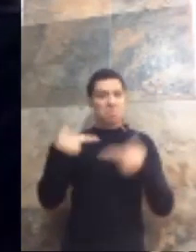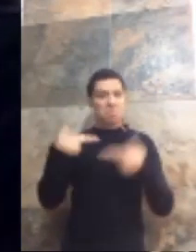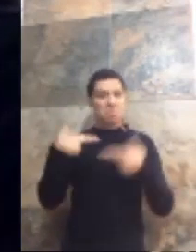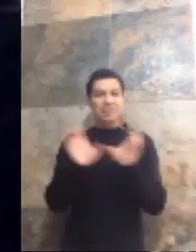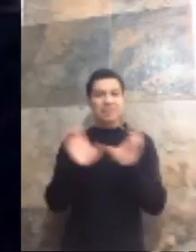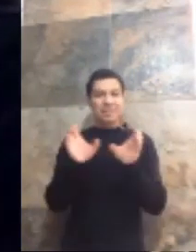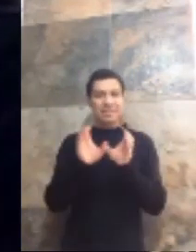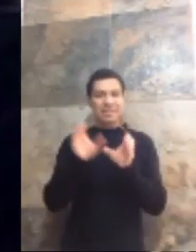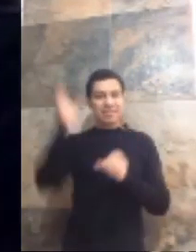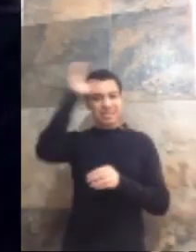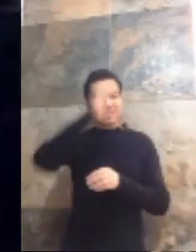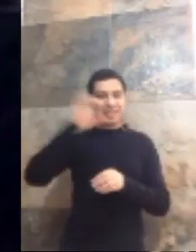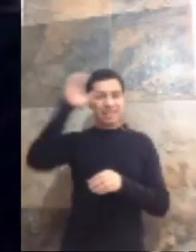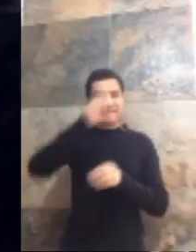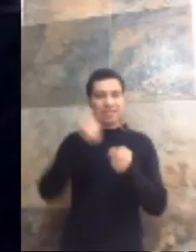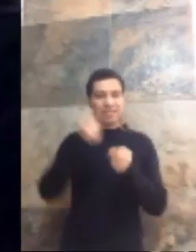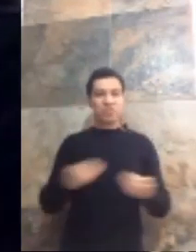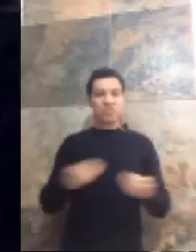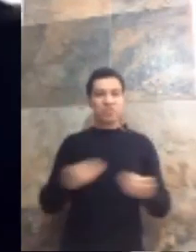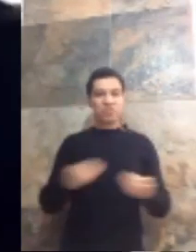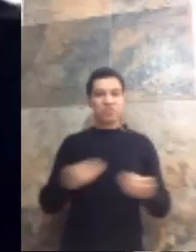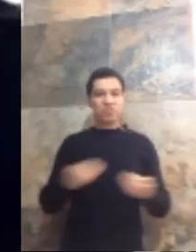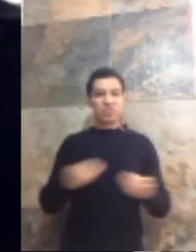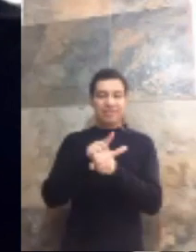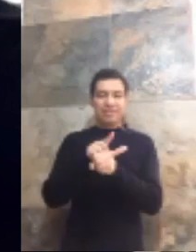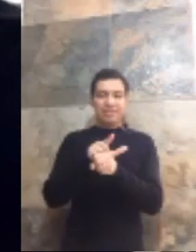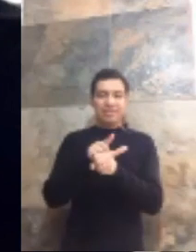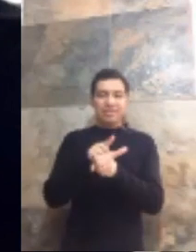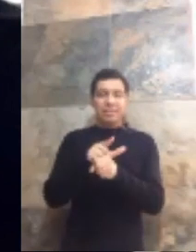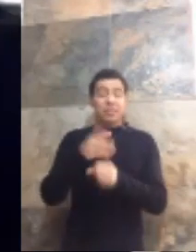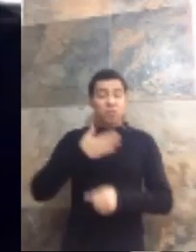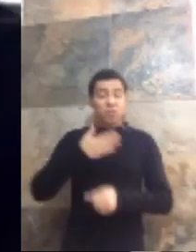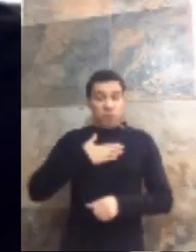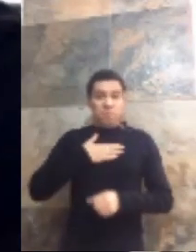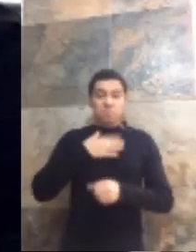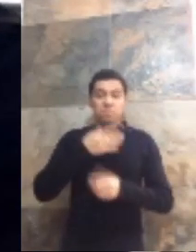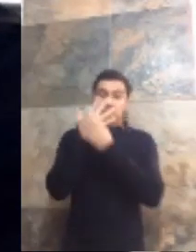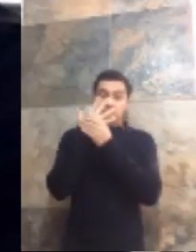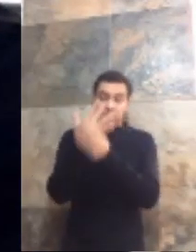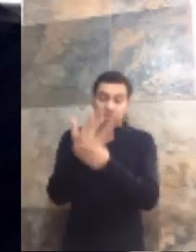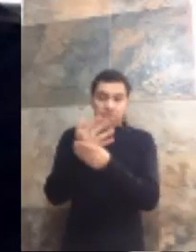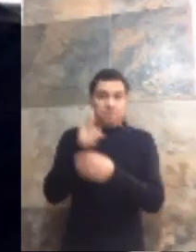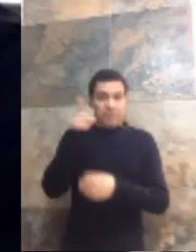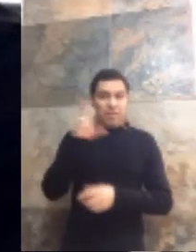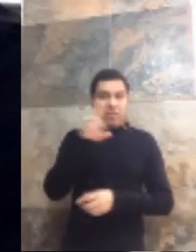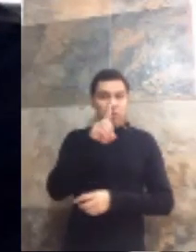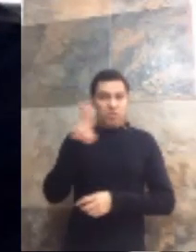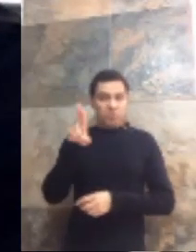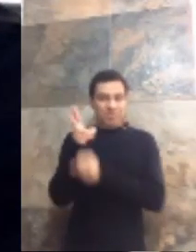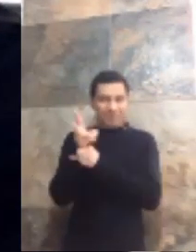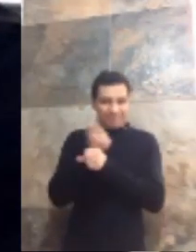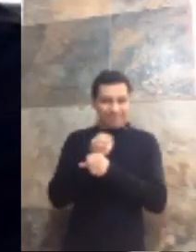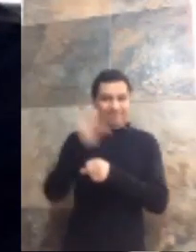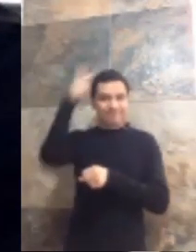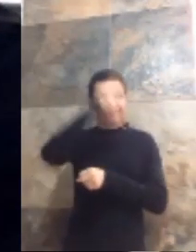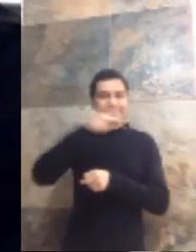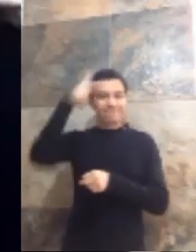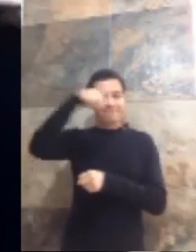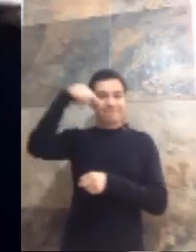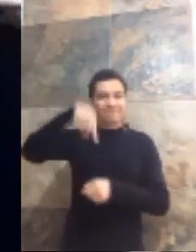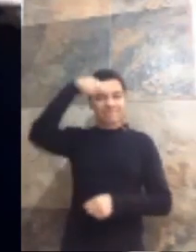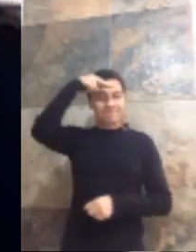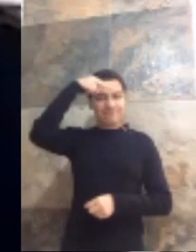y a título personal tengo que decir que es uno de los psicólogos mexicanos con